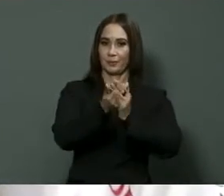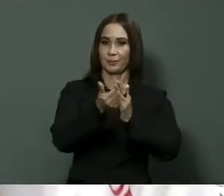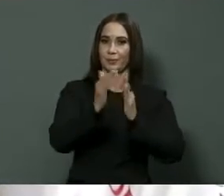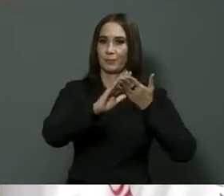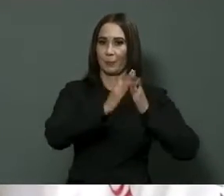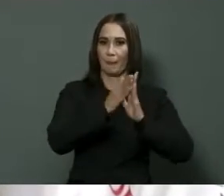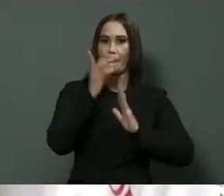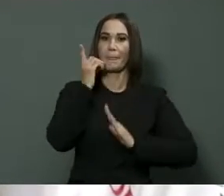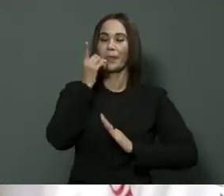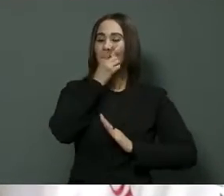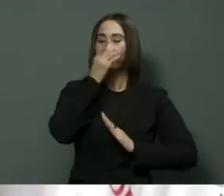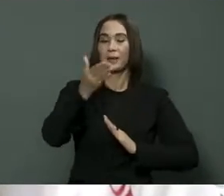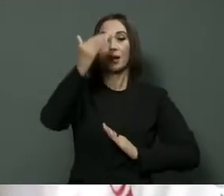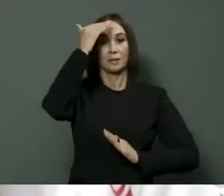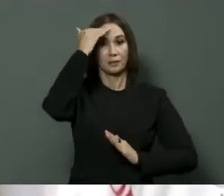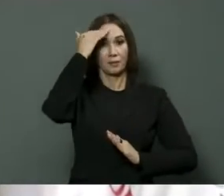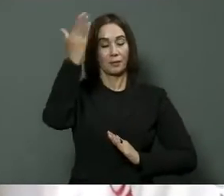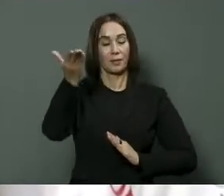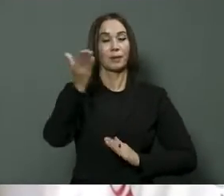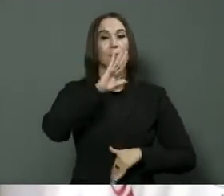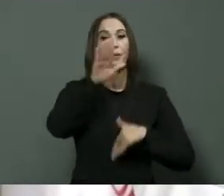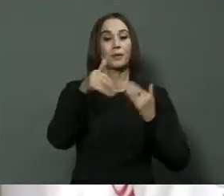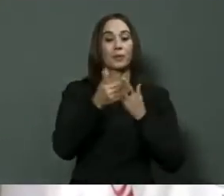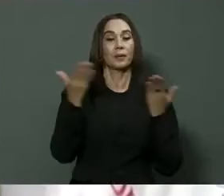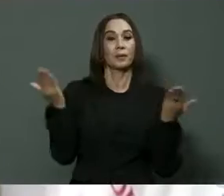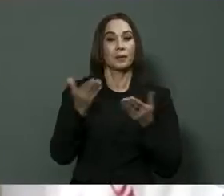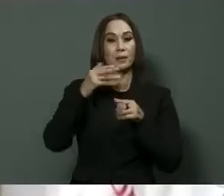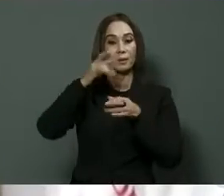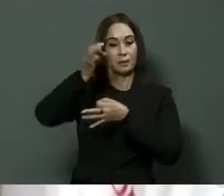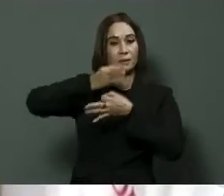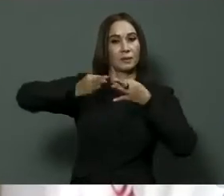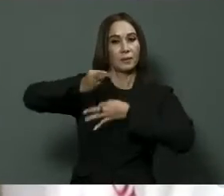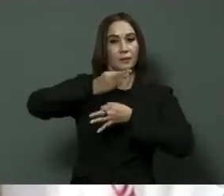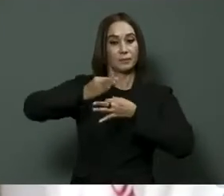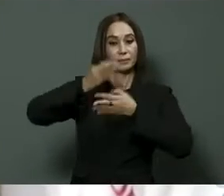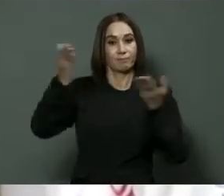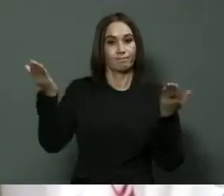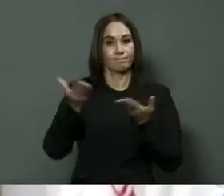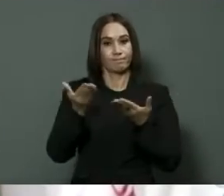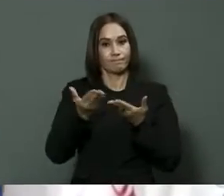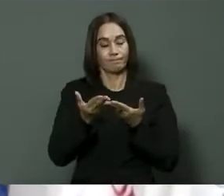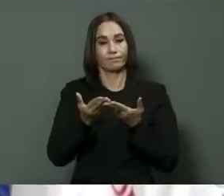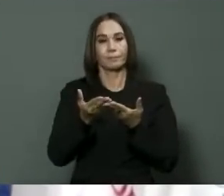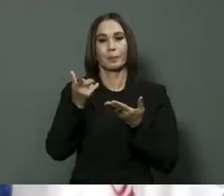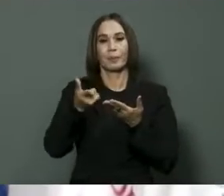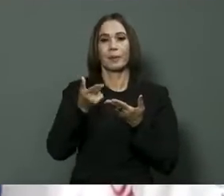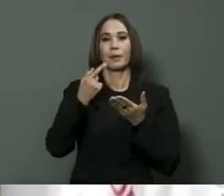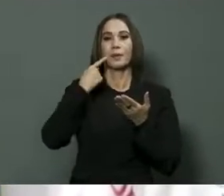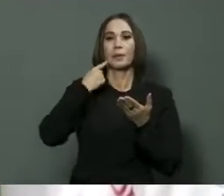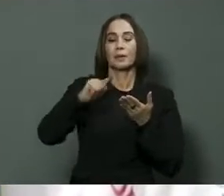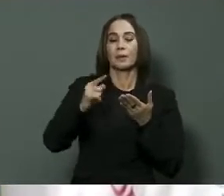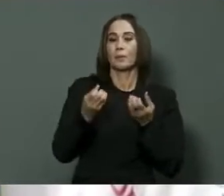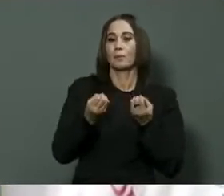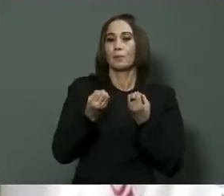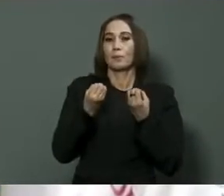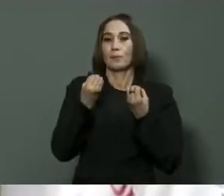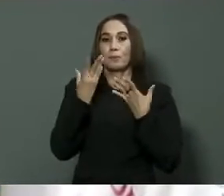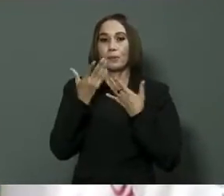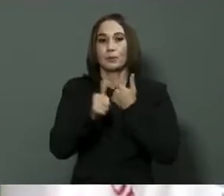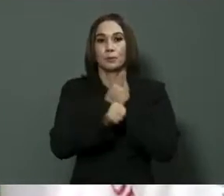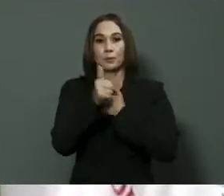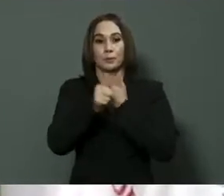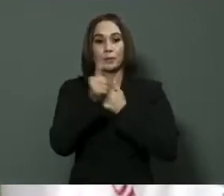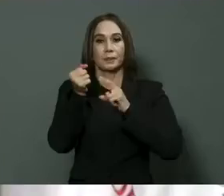dominicana. Estamos conscientes de que en este municipio de San Francisco de Macorís se han registrado niveles importantes